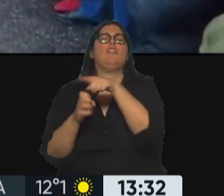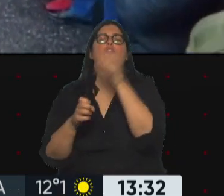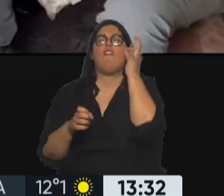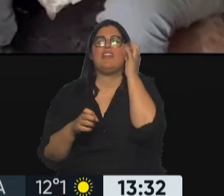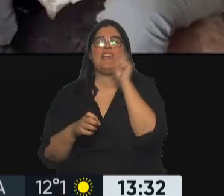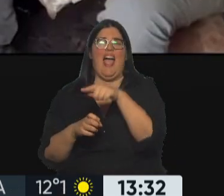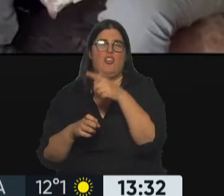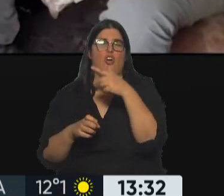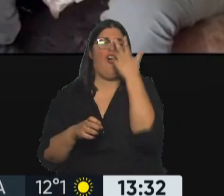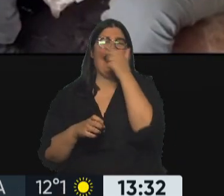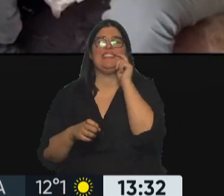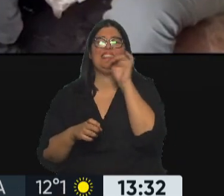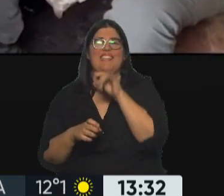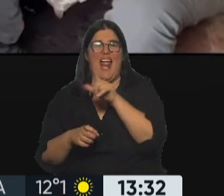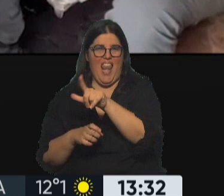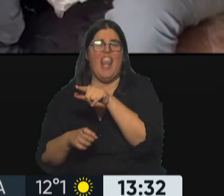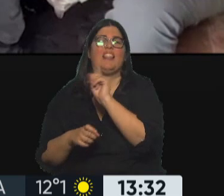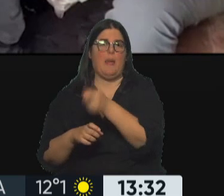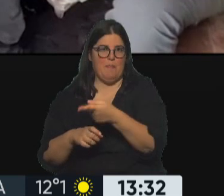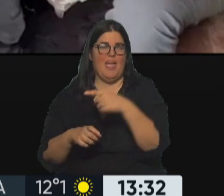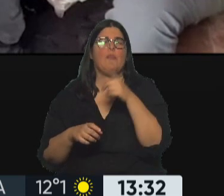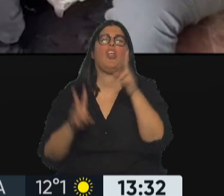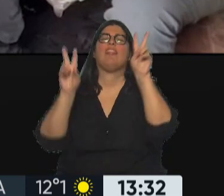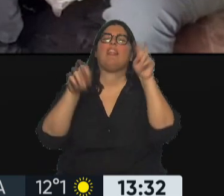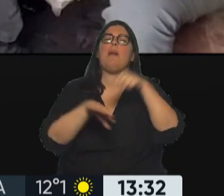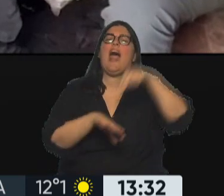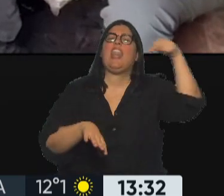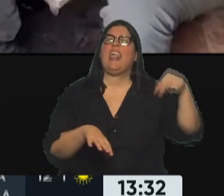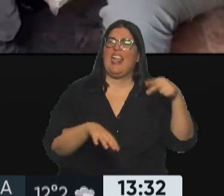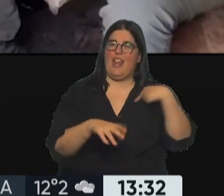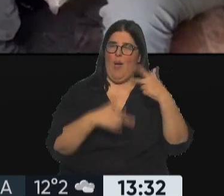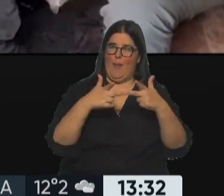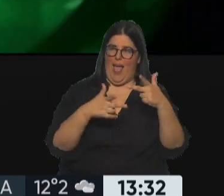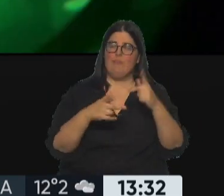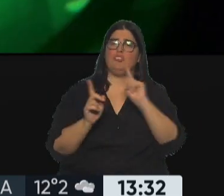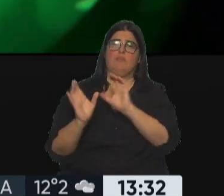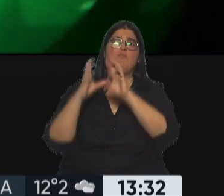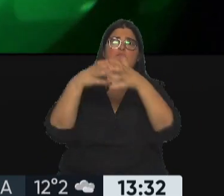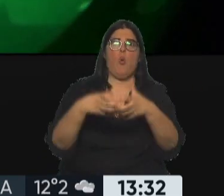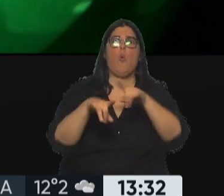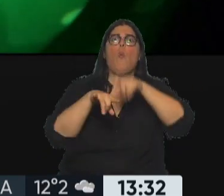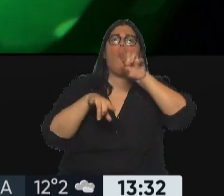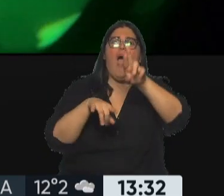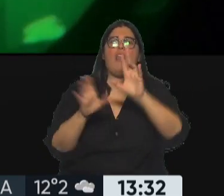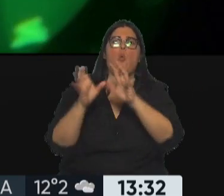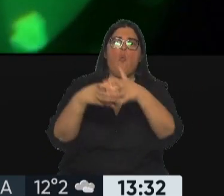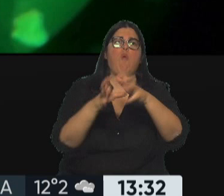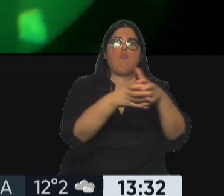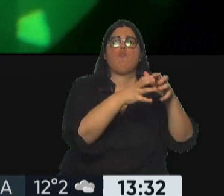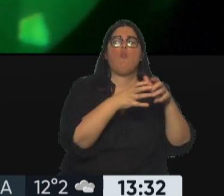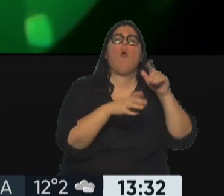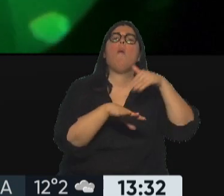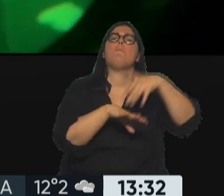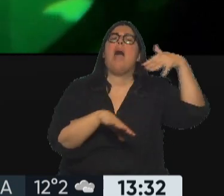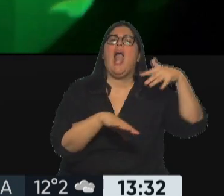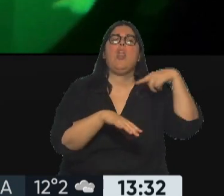en conflicto en este momento a partir del caso de Níger que venimos tratando, pero donde el grupo Wagner tiene una presencia muy fuerte en países como Mali y otros países de la